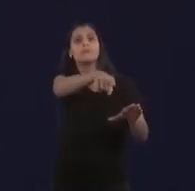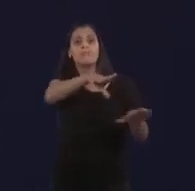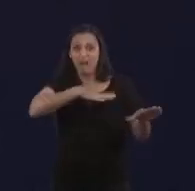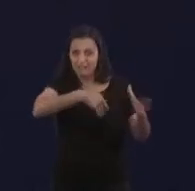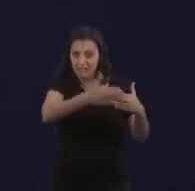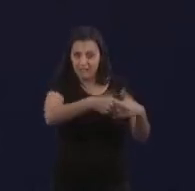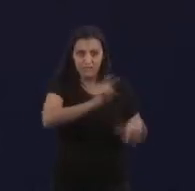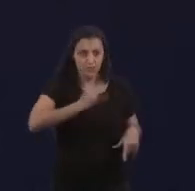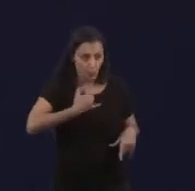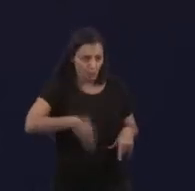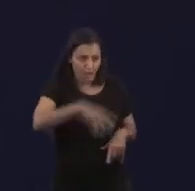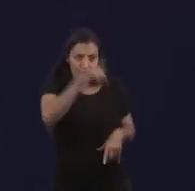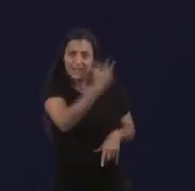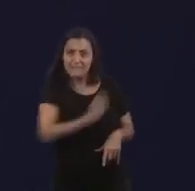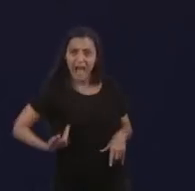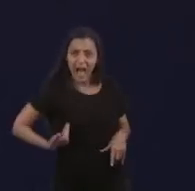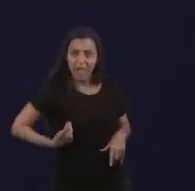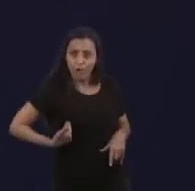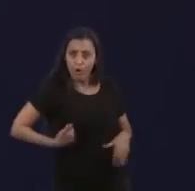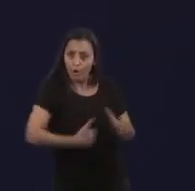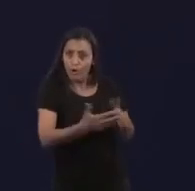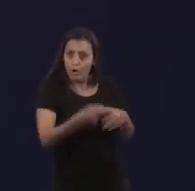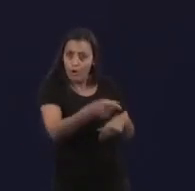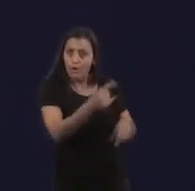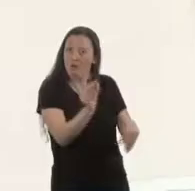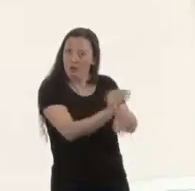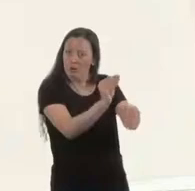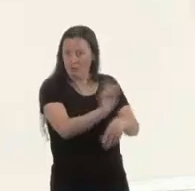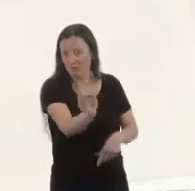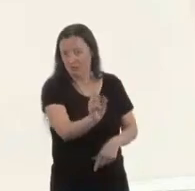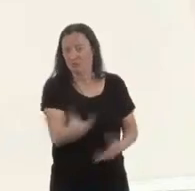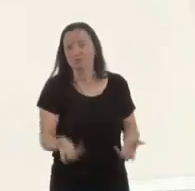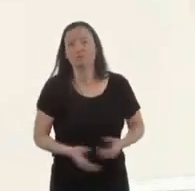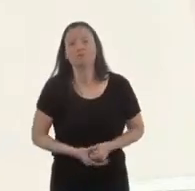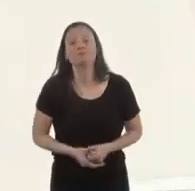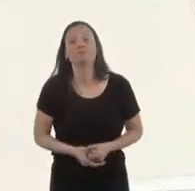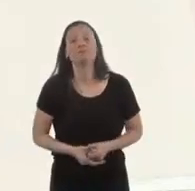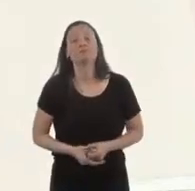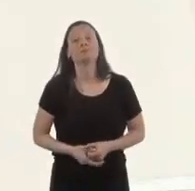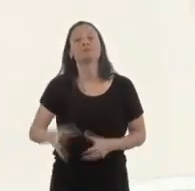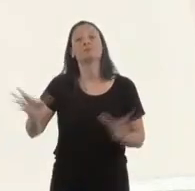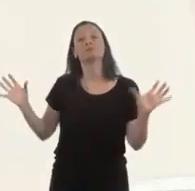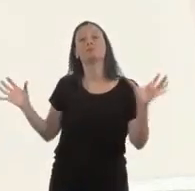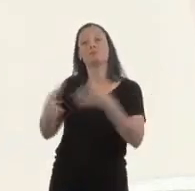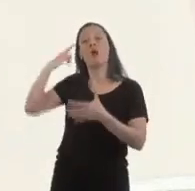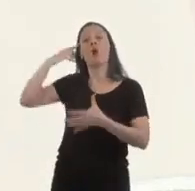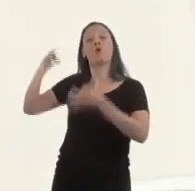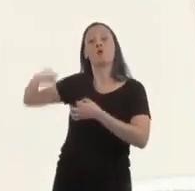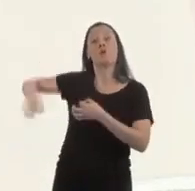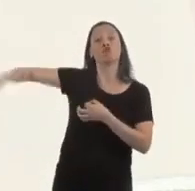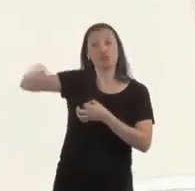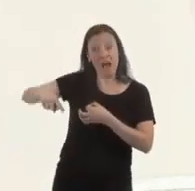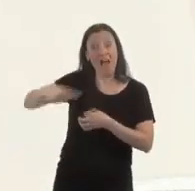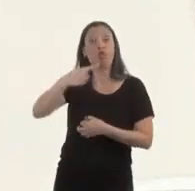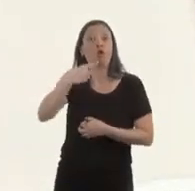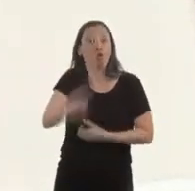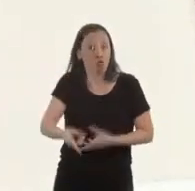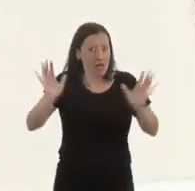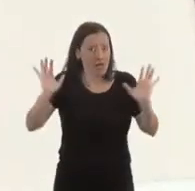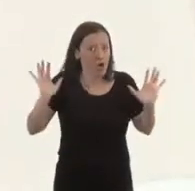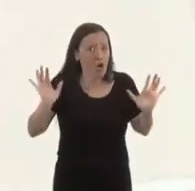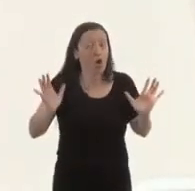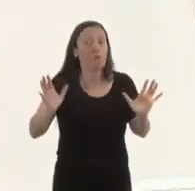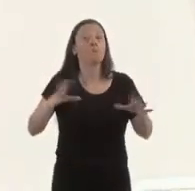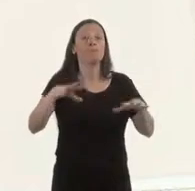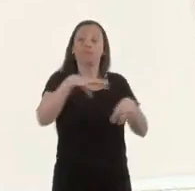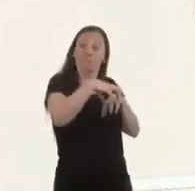la razón para que el gobierno nacional se siga haciendo cargo. La medida cautelar de la justicia, ¿el gobierno la va a aceptar? El juzgado federal de la zona dijo que la